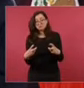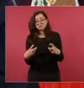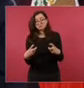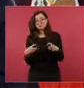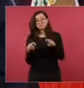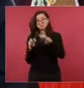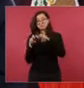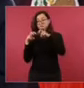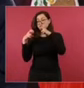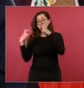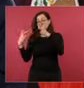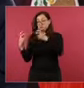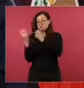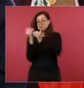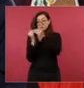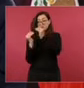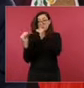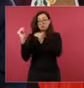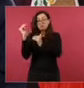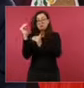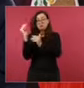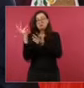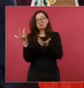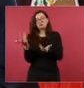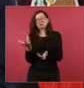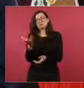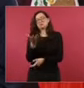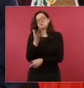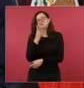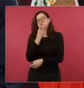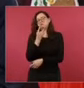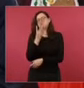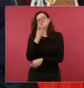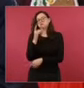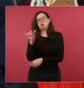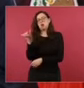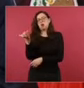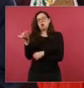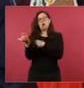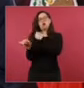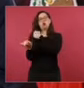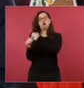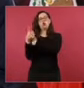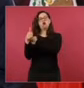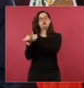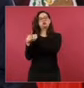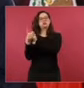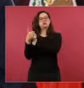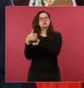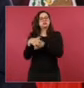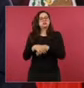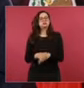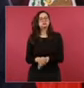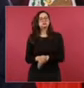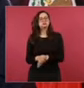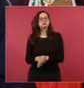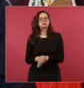son 11. Vamos a suponer que se inscriban